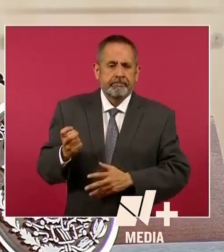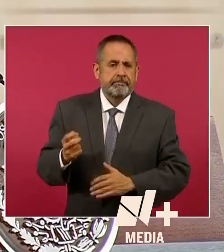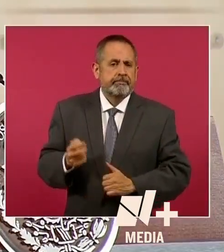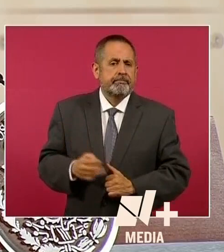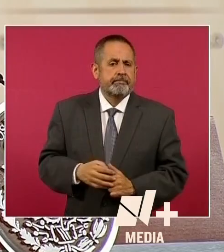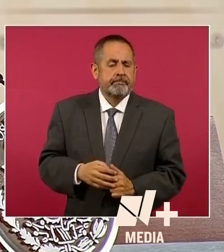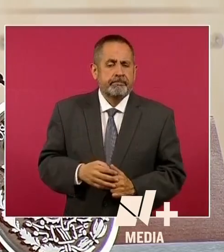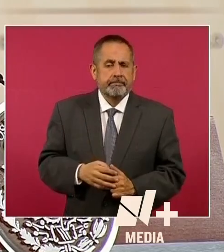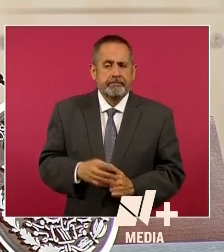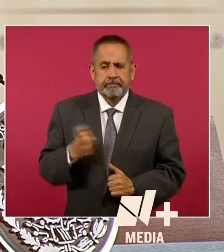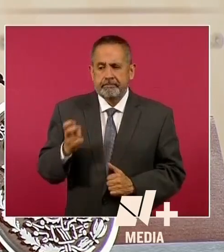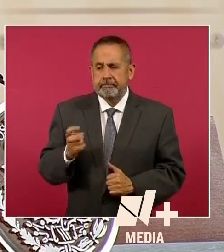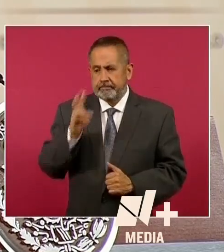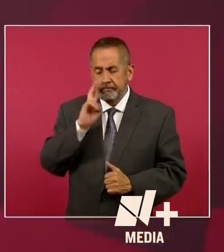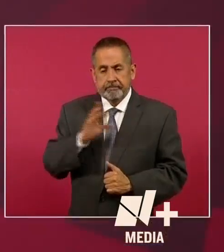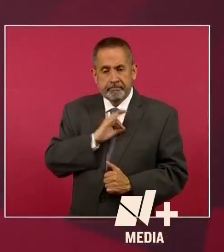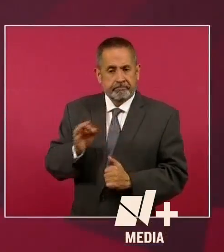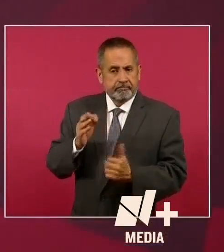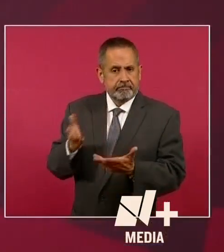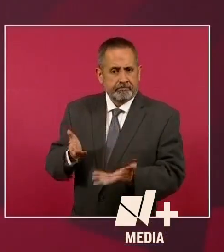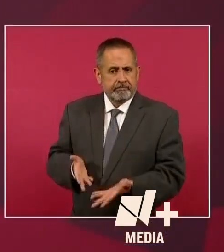poder ofrecer